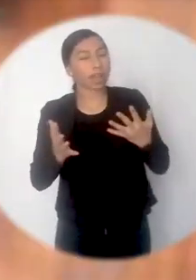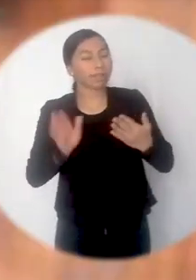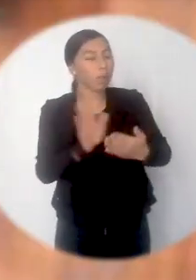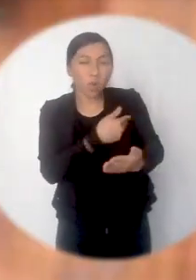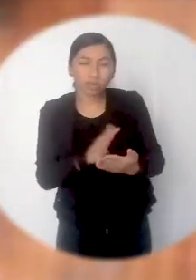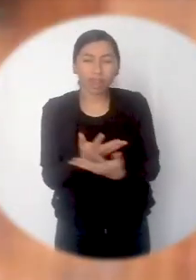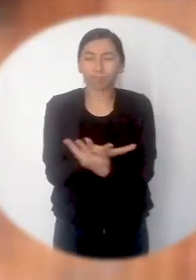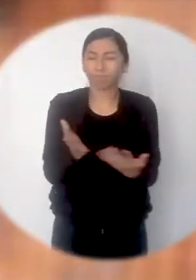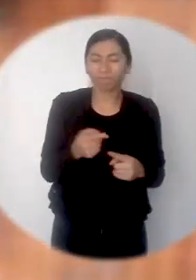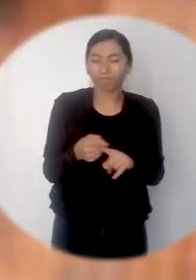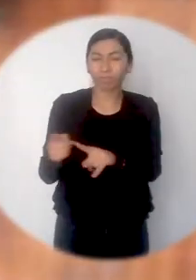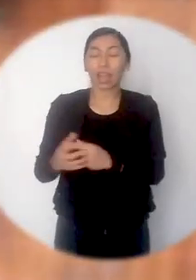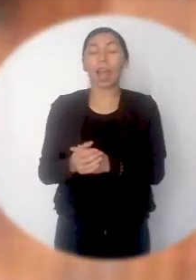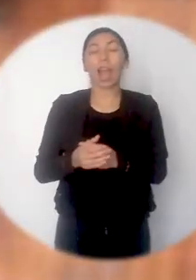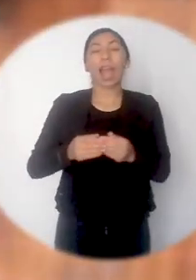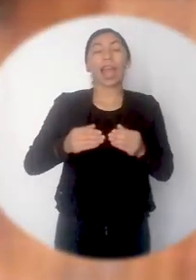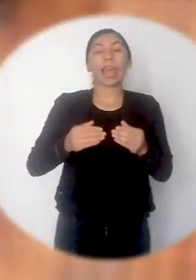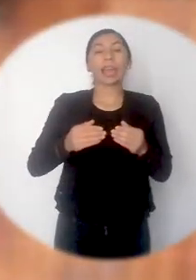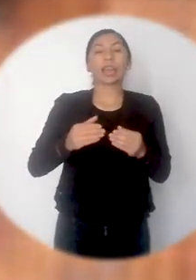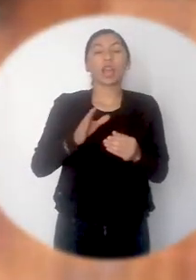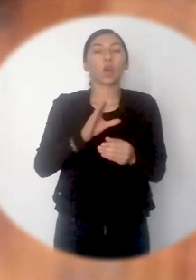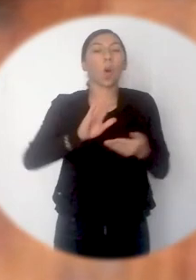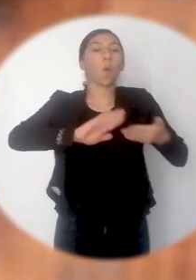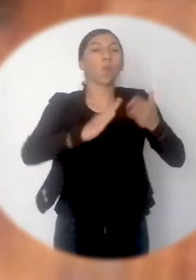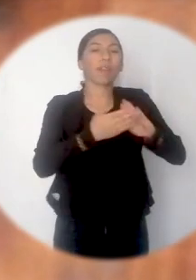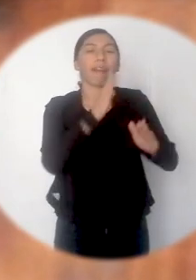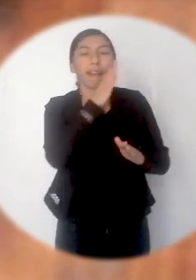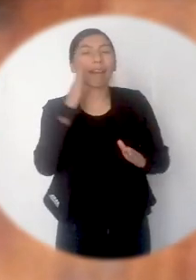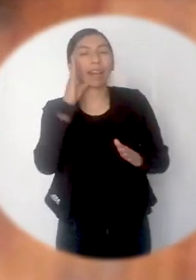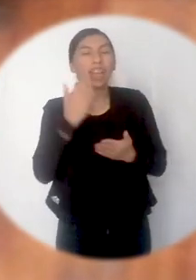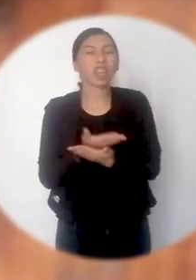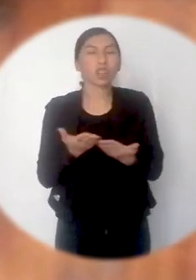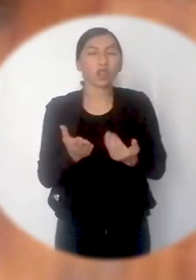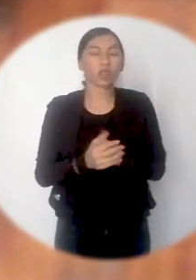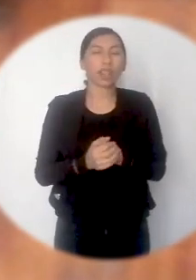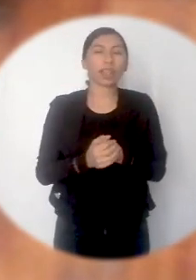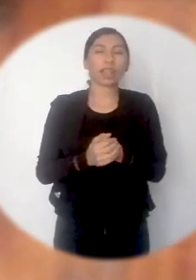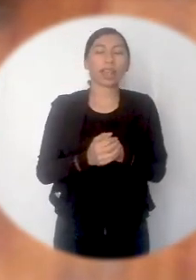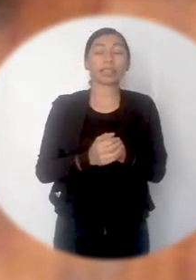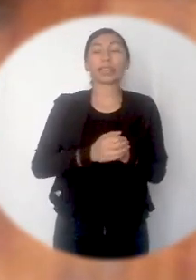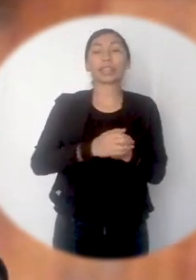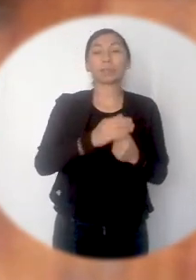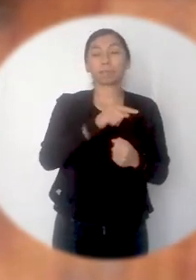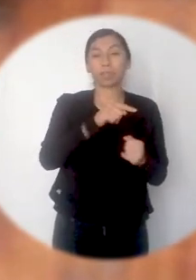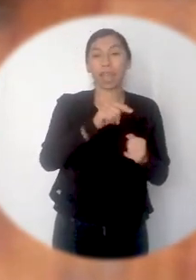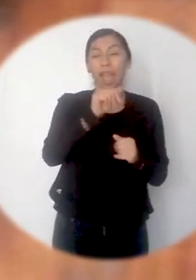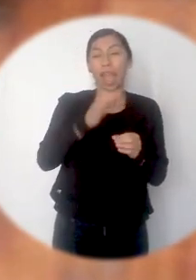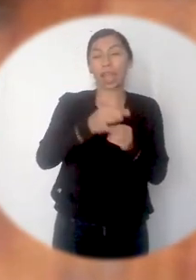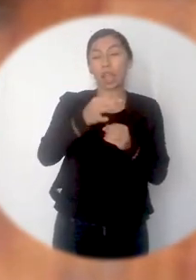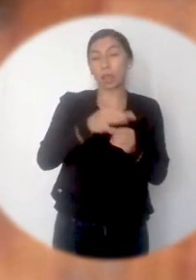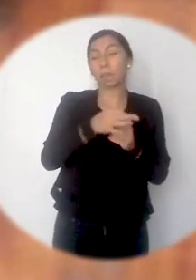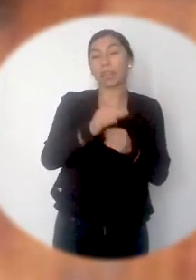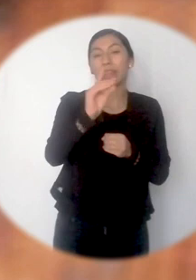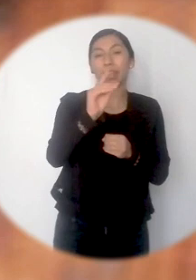Con instrumentos musicales y dotaciones culturales como parte de la reparación colectiva, comunidades campesinas del corregimiento La Balsita, en el municipio de Abeiba, en el departamento